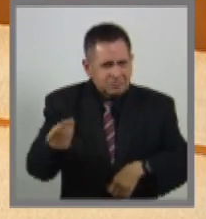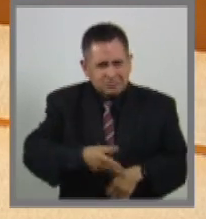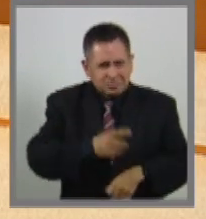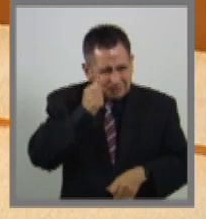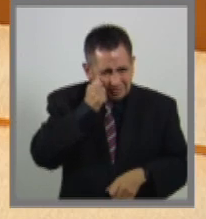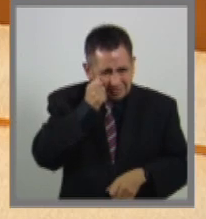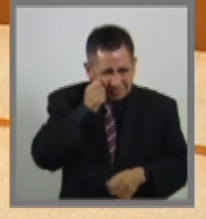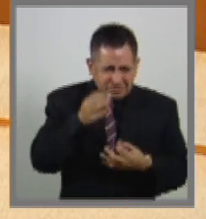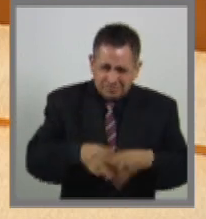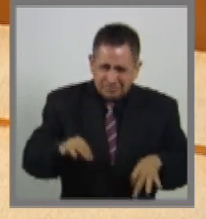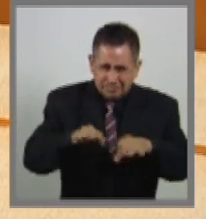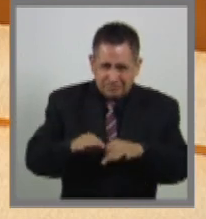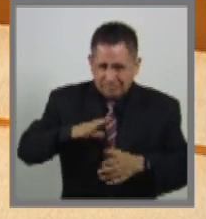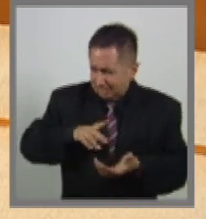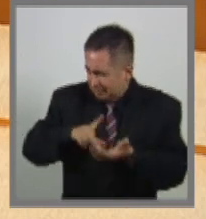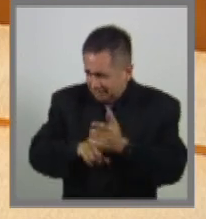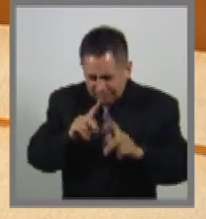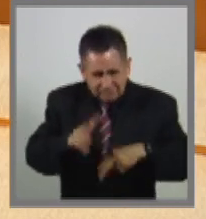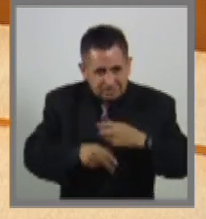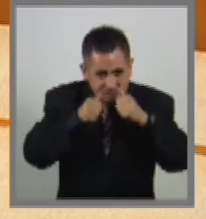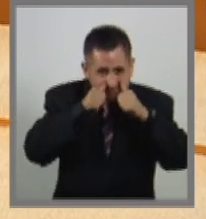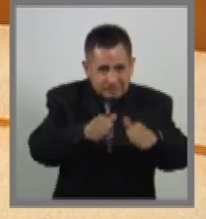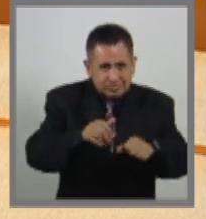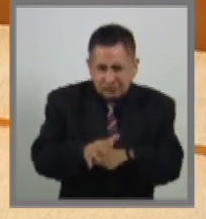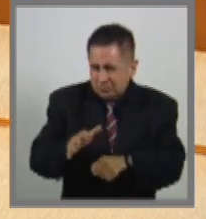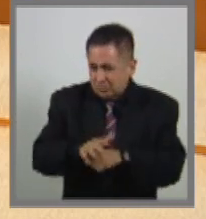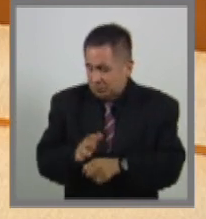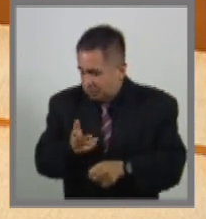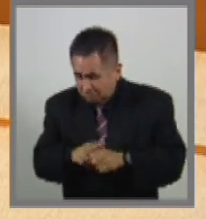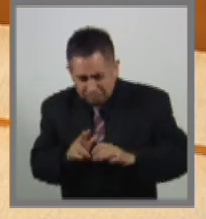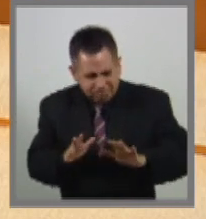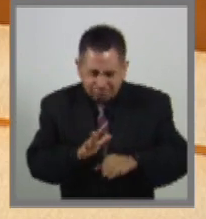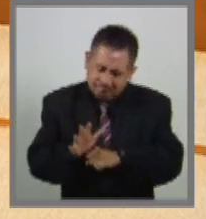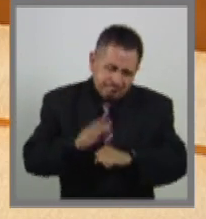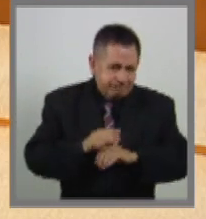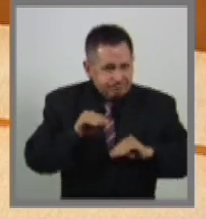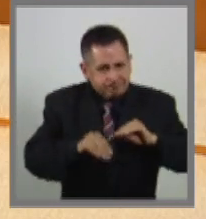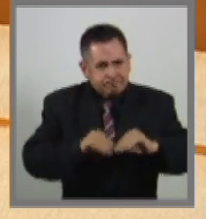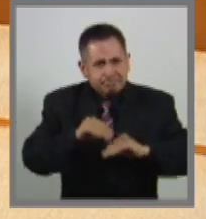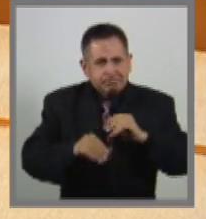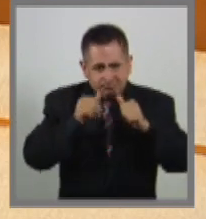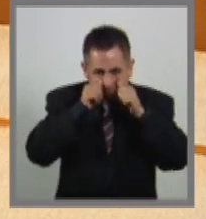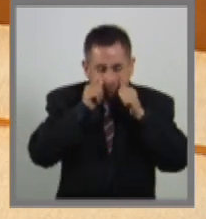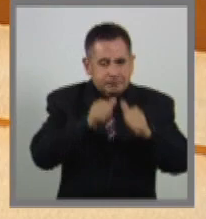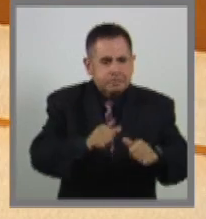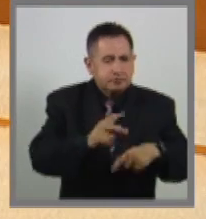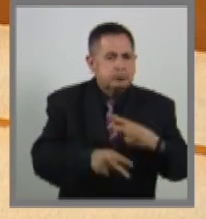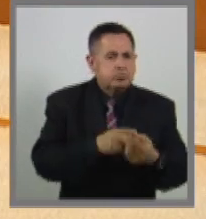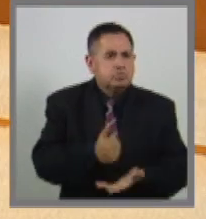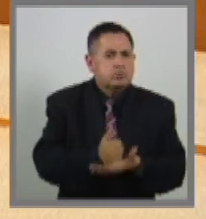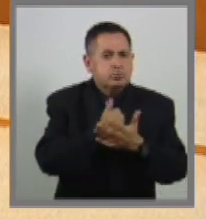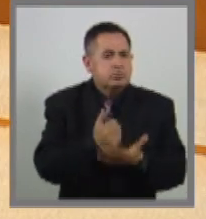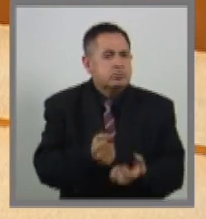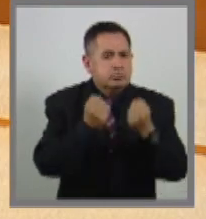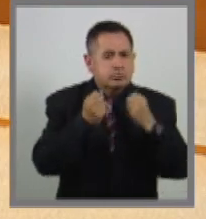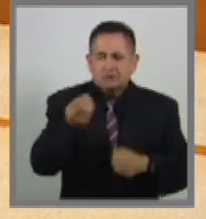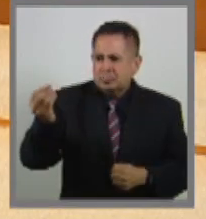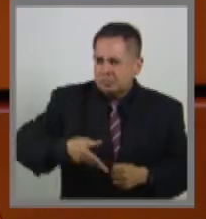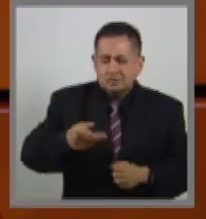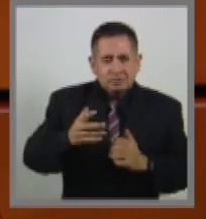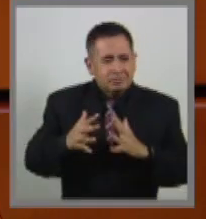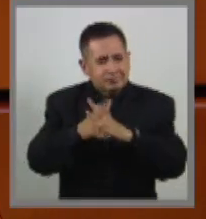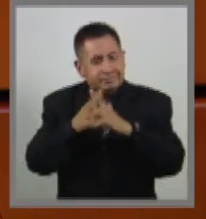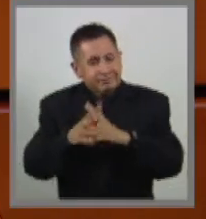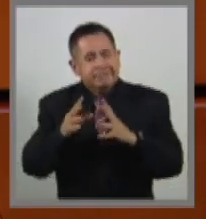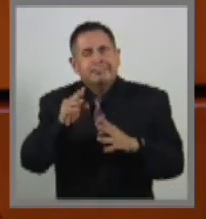cueste, con lo que tengamos al lado, con las herramientas que nos permitan atenderlo, y así estuviéramos en la guerra,